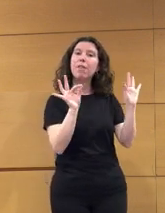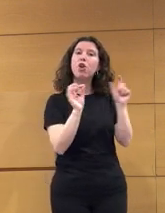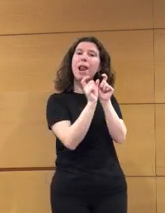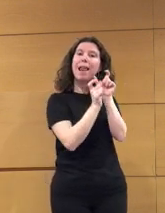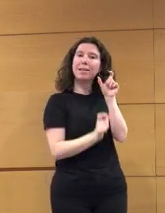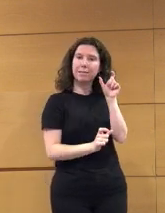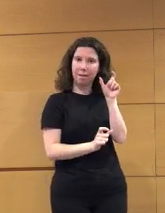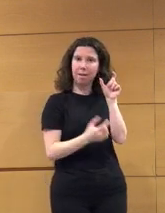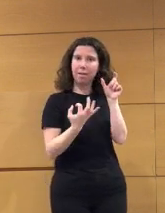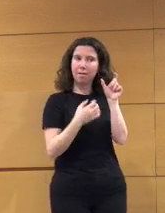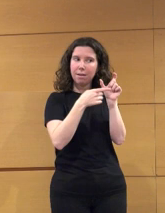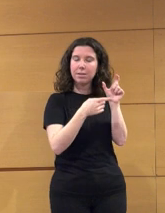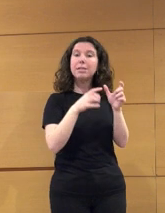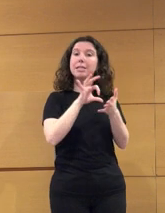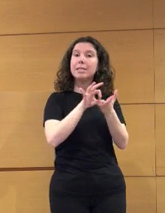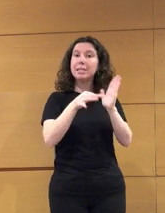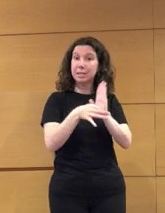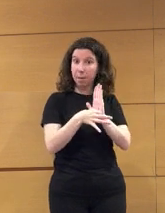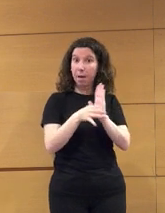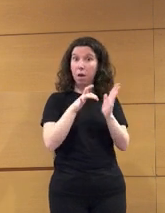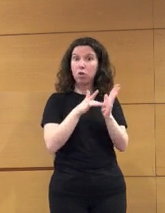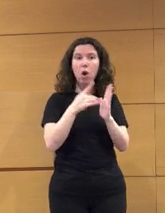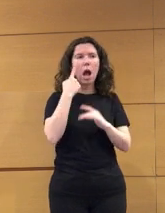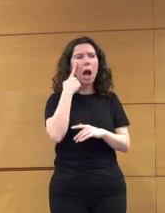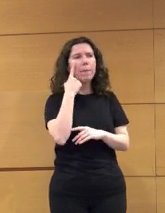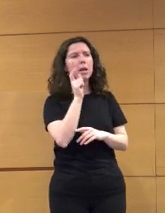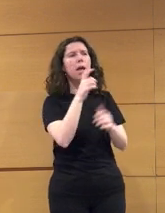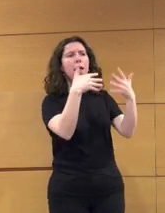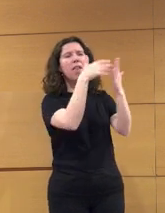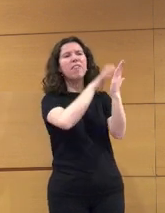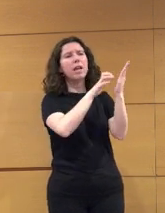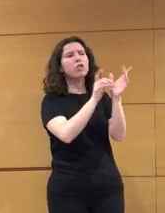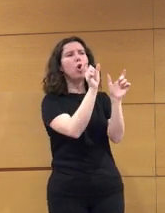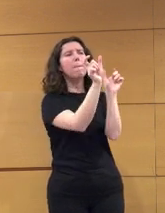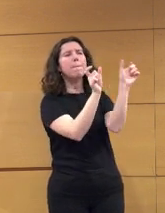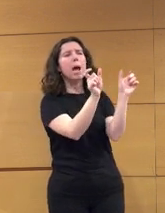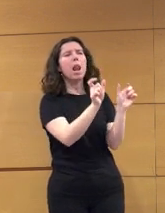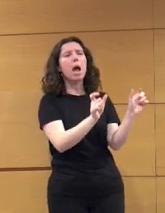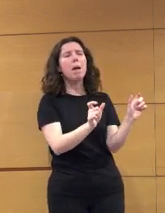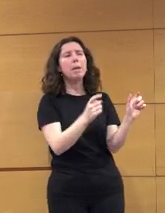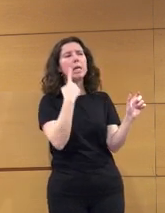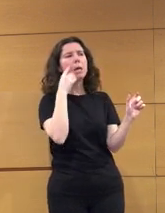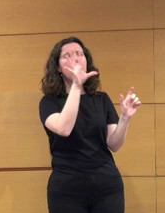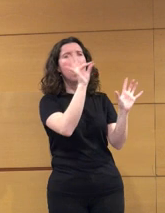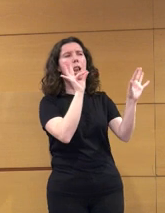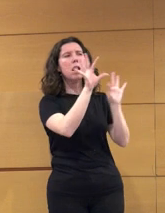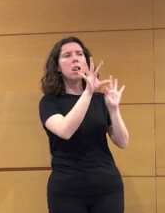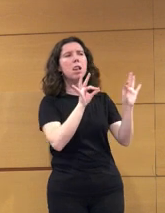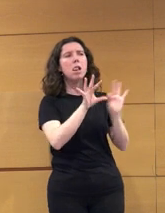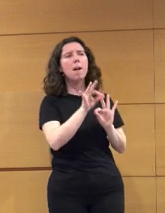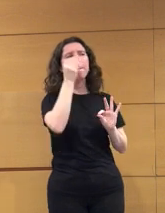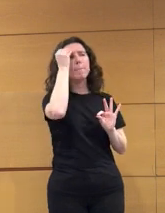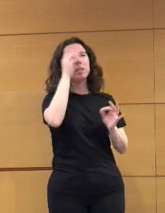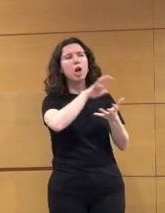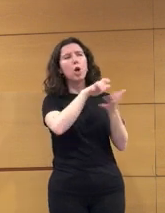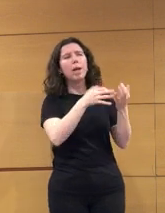que consiste en que el sistema identificará qué palabras del texto resultarían complicados para la audiencia que va a leer el texto.